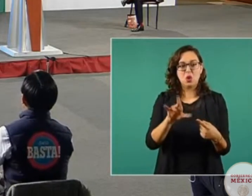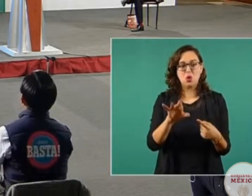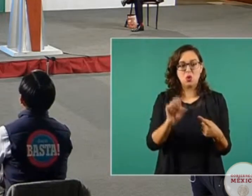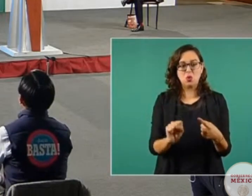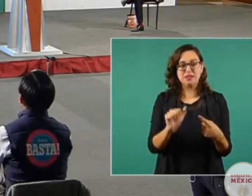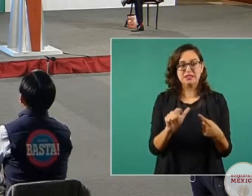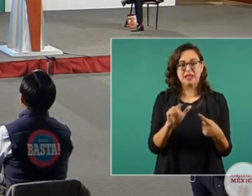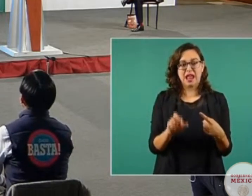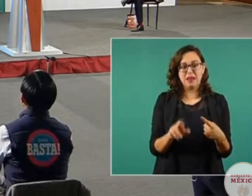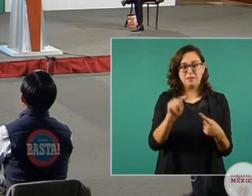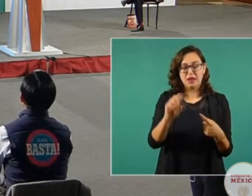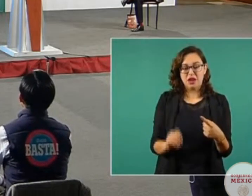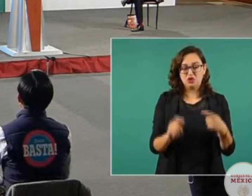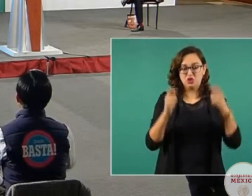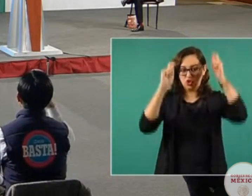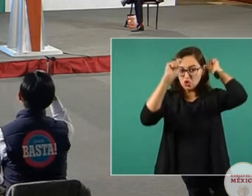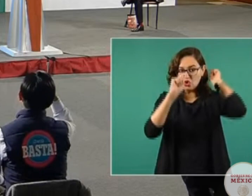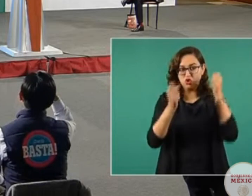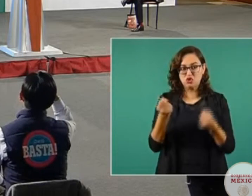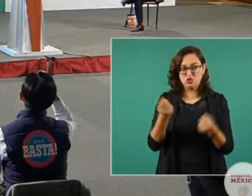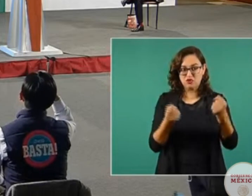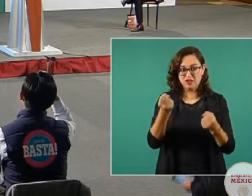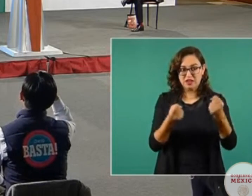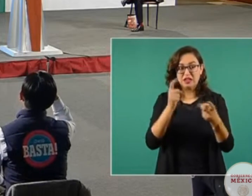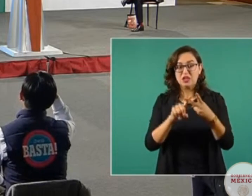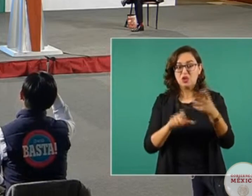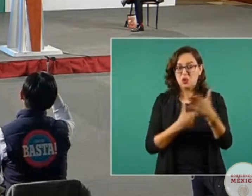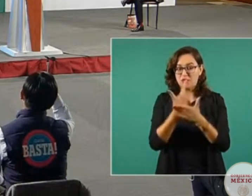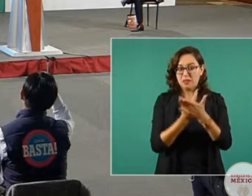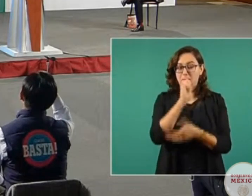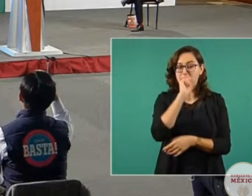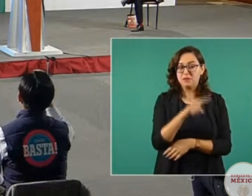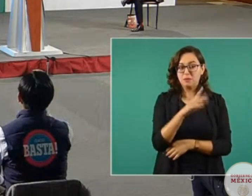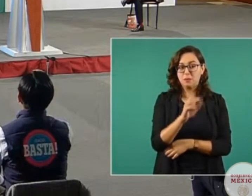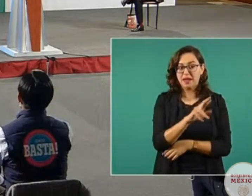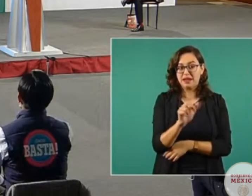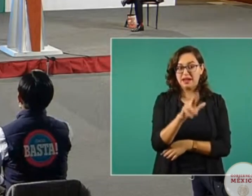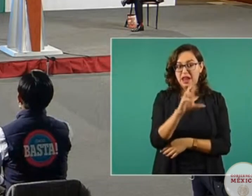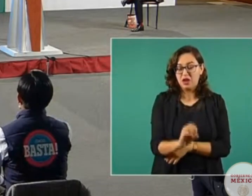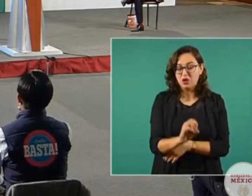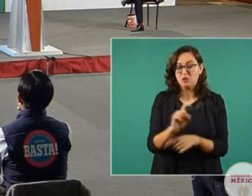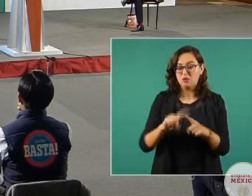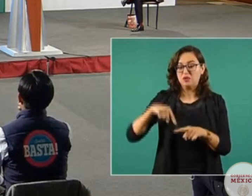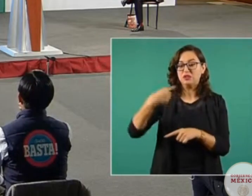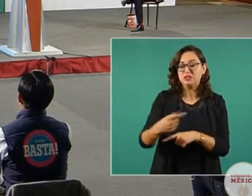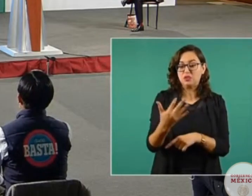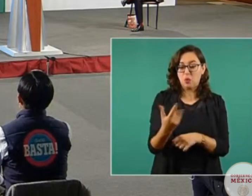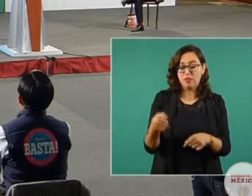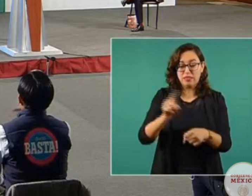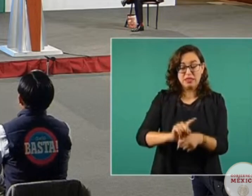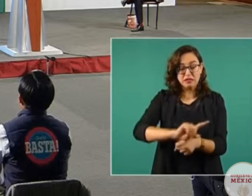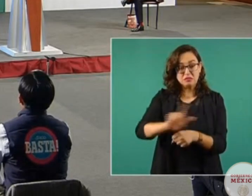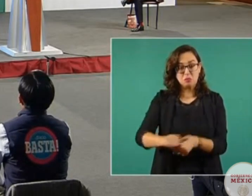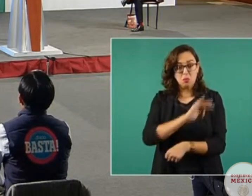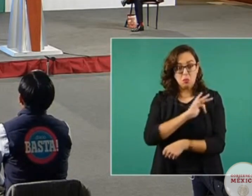de tu compadre Manuel Barreiro, y la esposa del contador del propio Barreiro. Con un capital original de 10 mil pesos, 50 días después son capaces de comprarte la nave